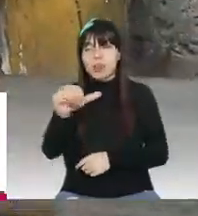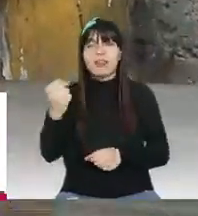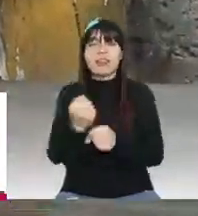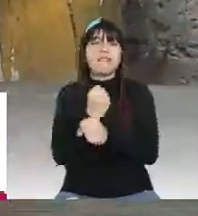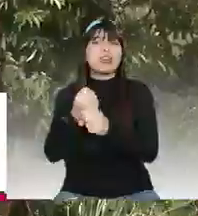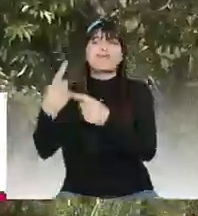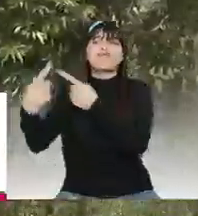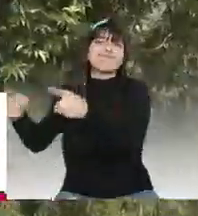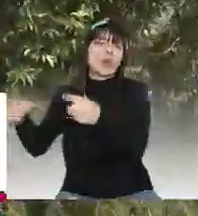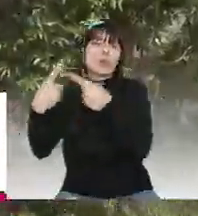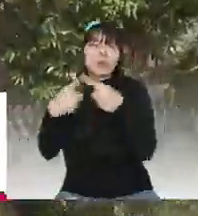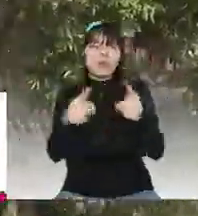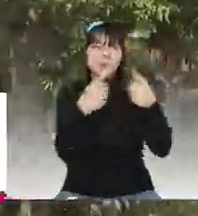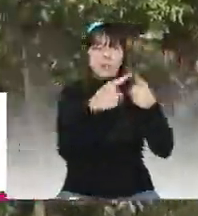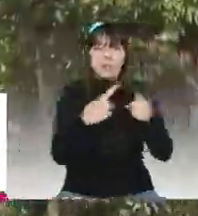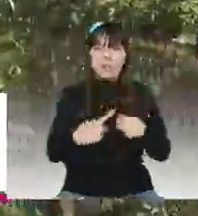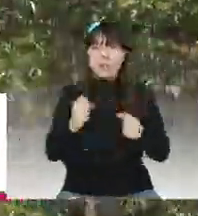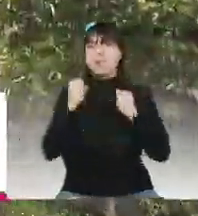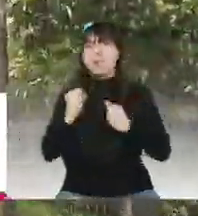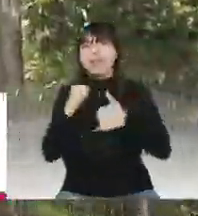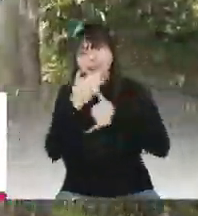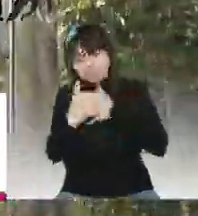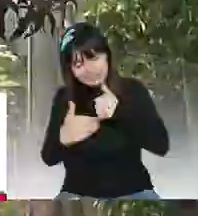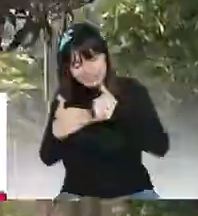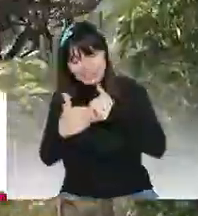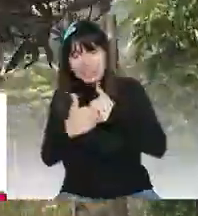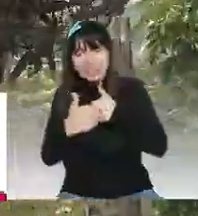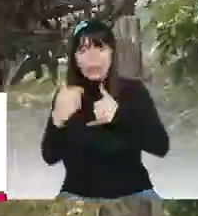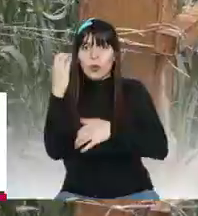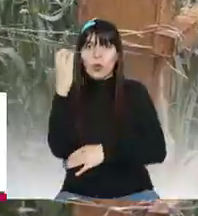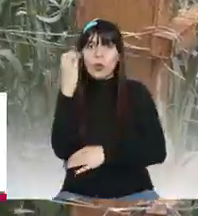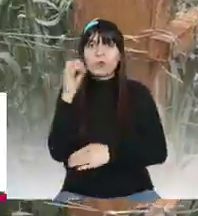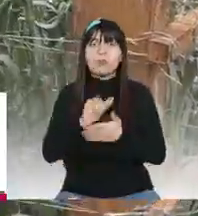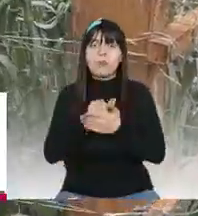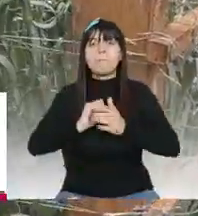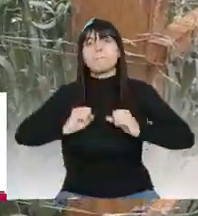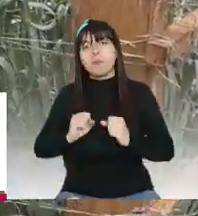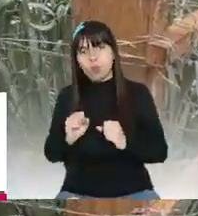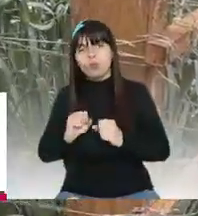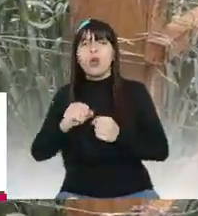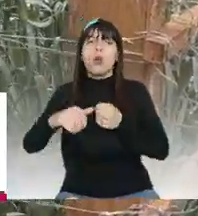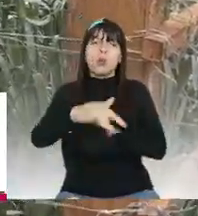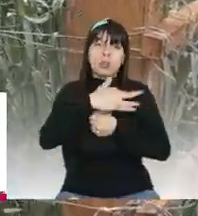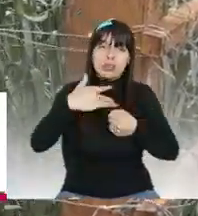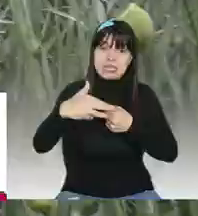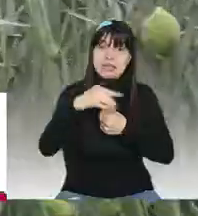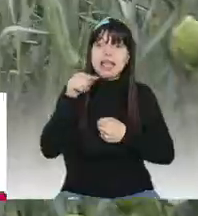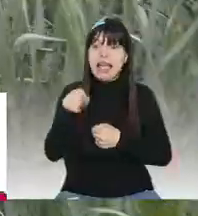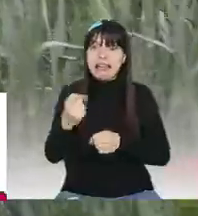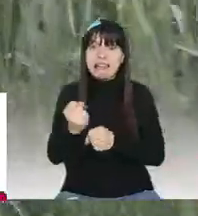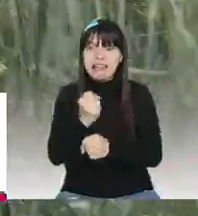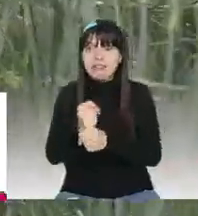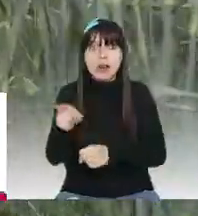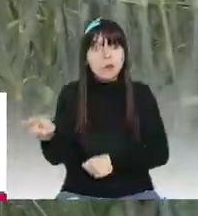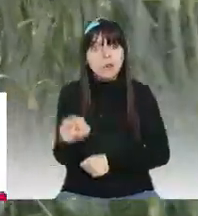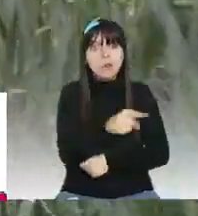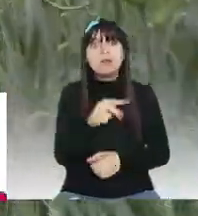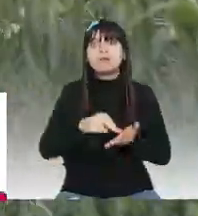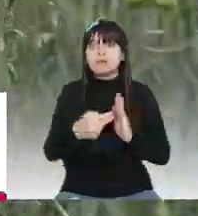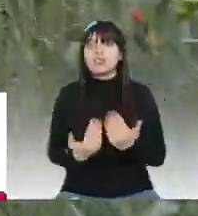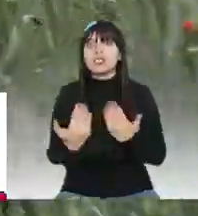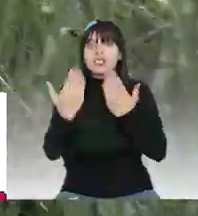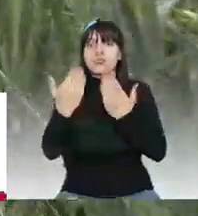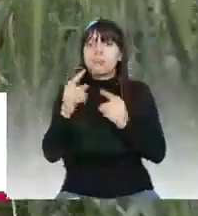del país. Los cultivos de flores en Bogotá y Cundinamarca generan buena parte de los empleos formales, pero sigue siendo un faltante